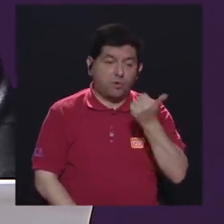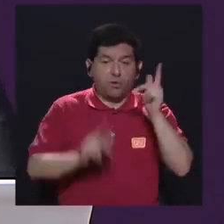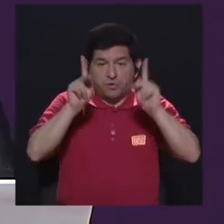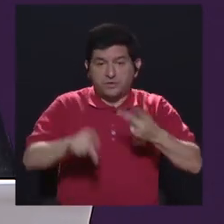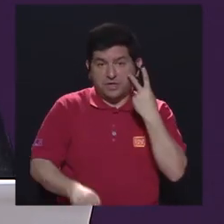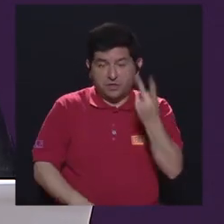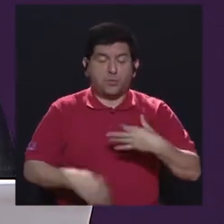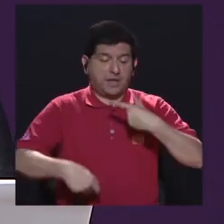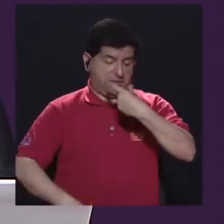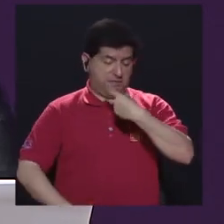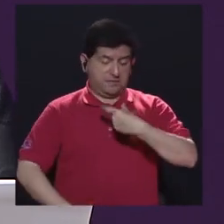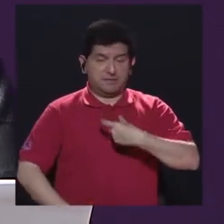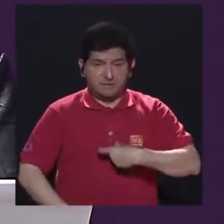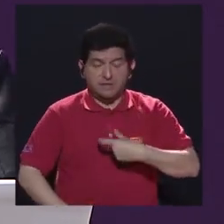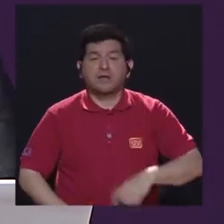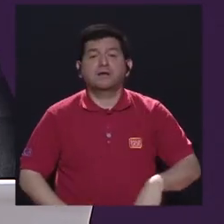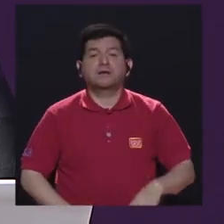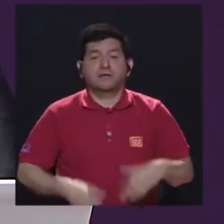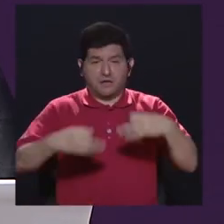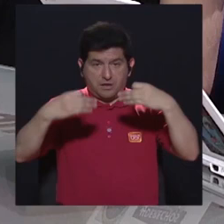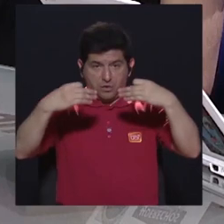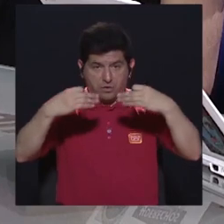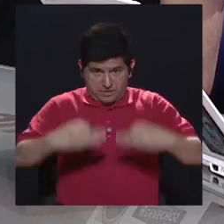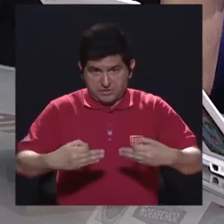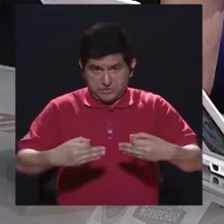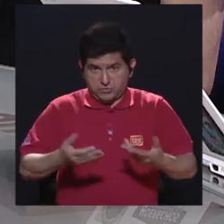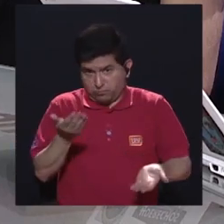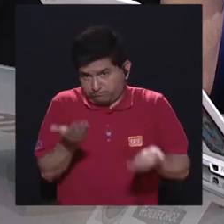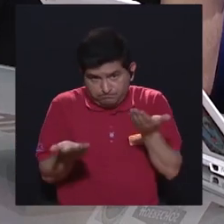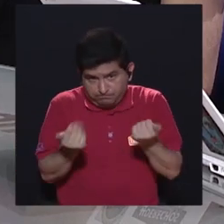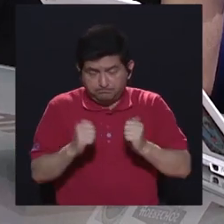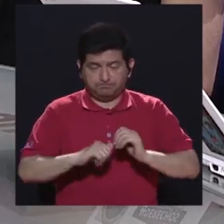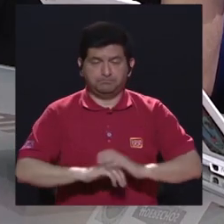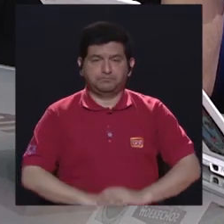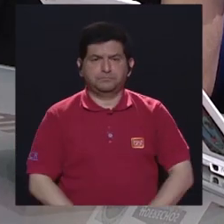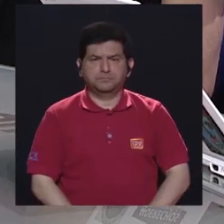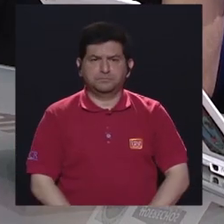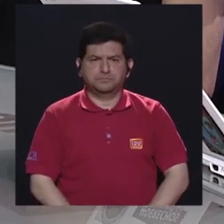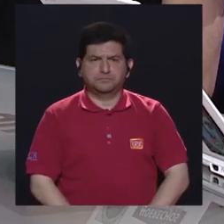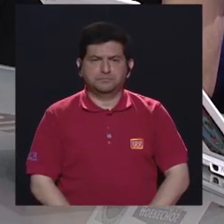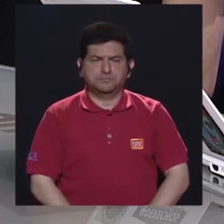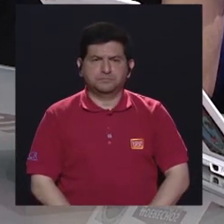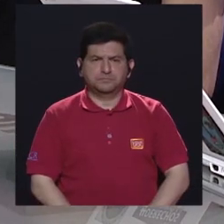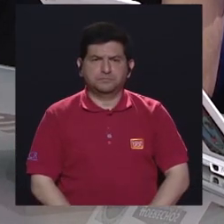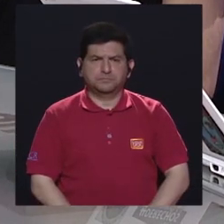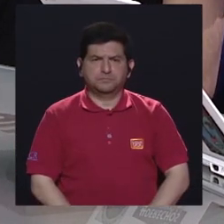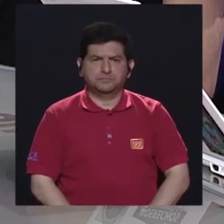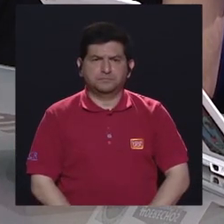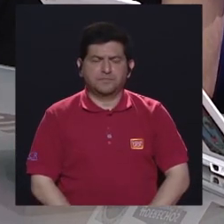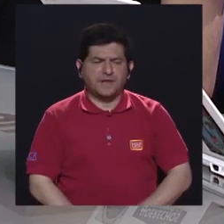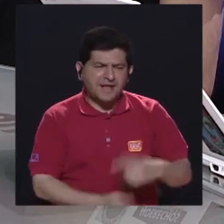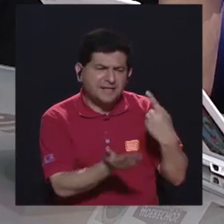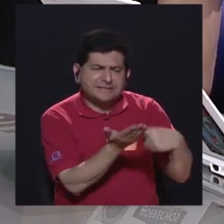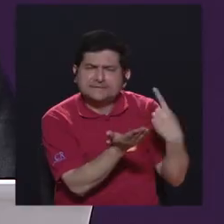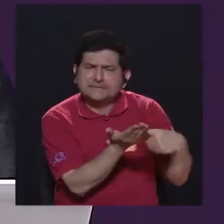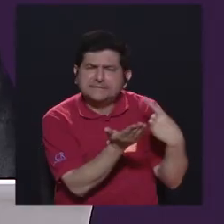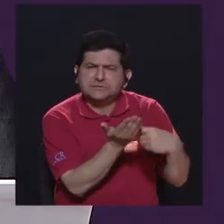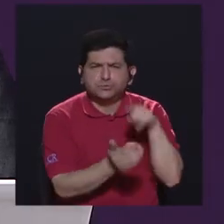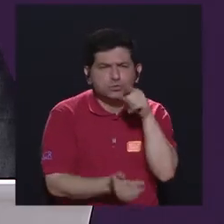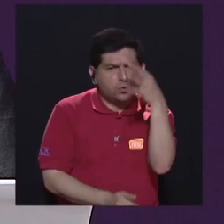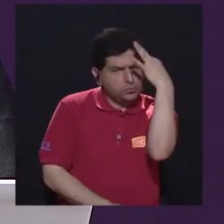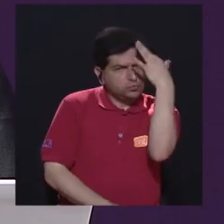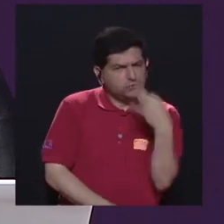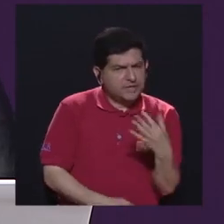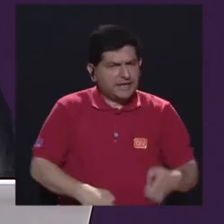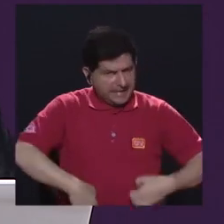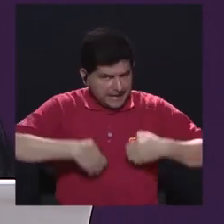una decisión, ¿verdad?, o como un deseo. Entonces, ¿cuáles, digamos, son los debates que ustedes creen